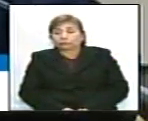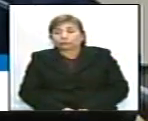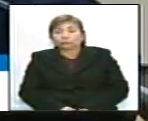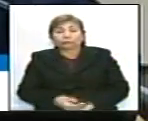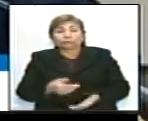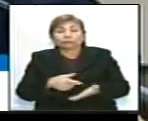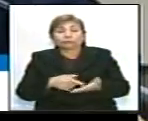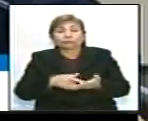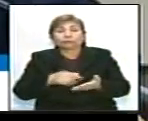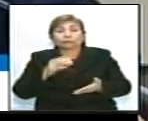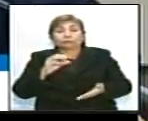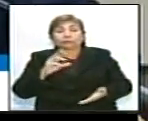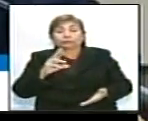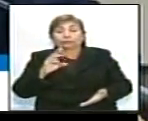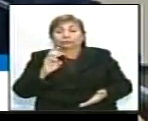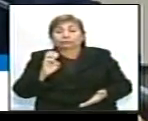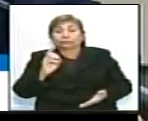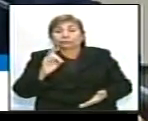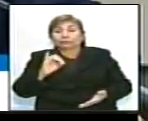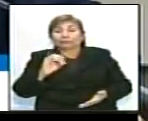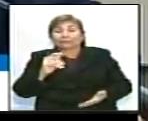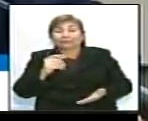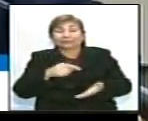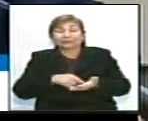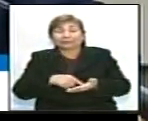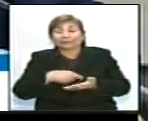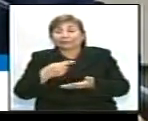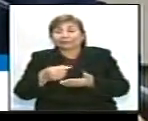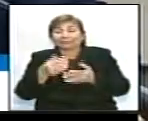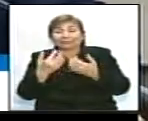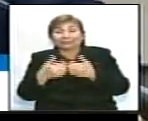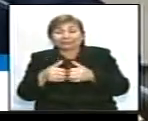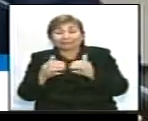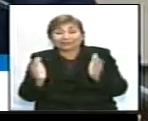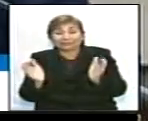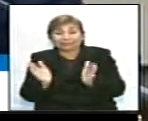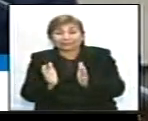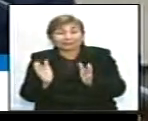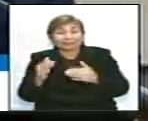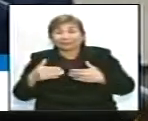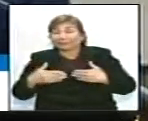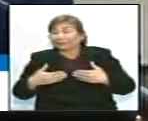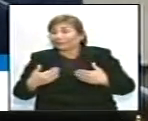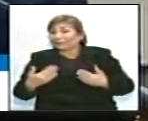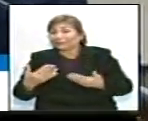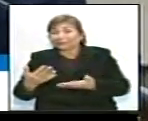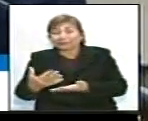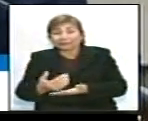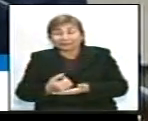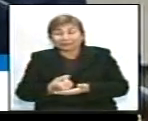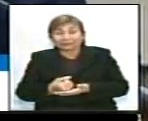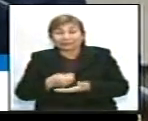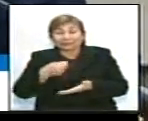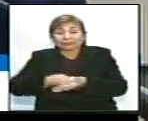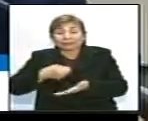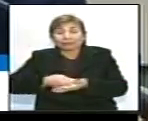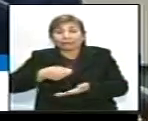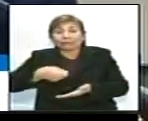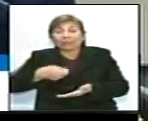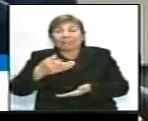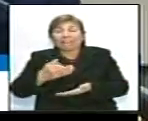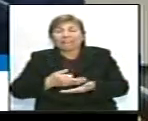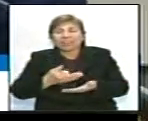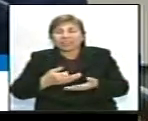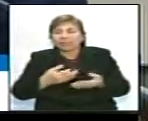crédito. Este es un factor fundamental. Si los pequeños productores no pueden acceder a un financiamiento adecuado, va a